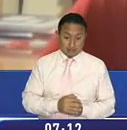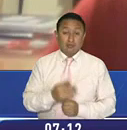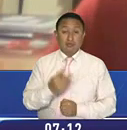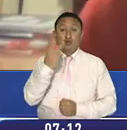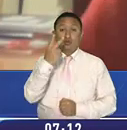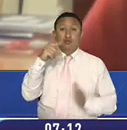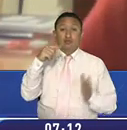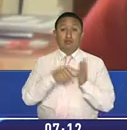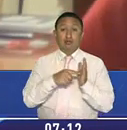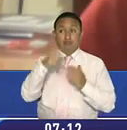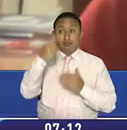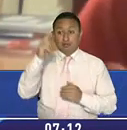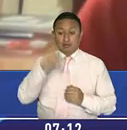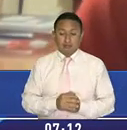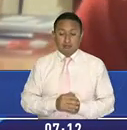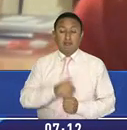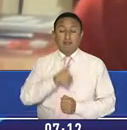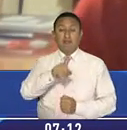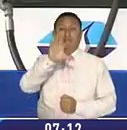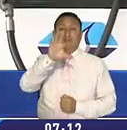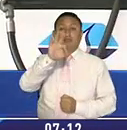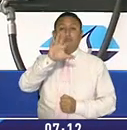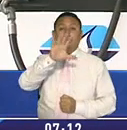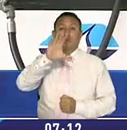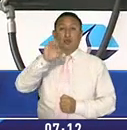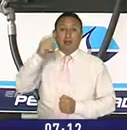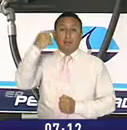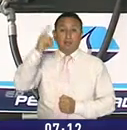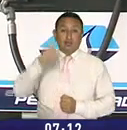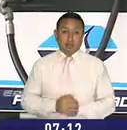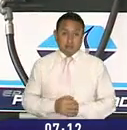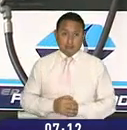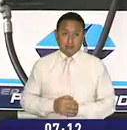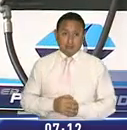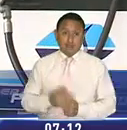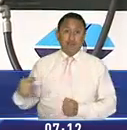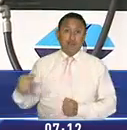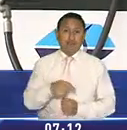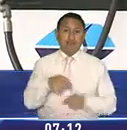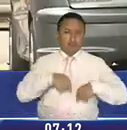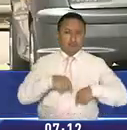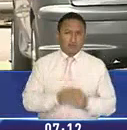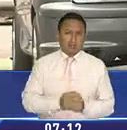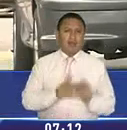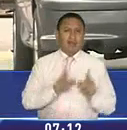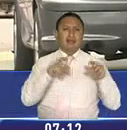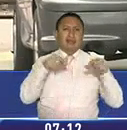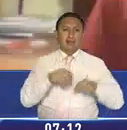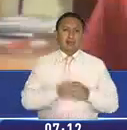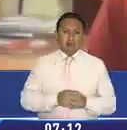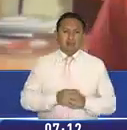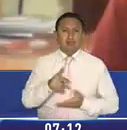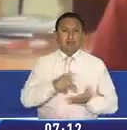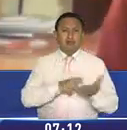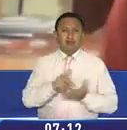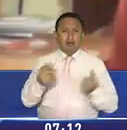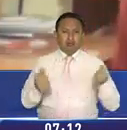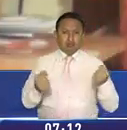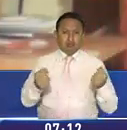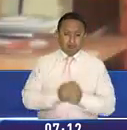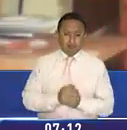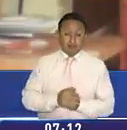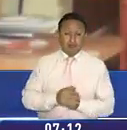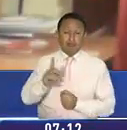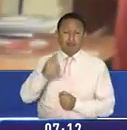sino 1,950 millones. A más de esto, piden que se considere el tema de los fletes. Hay estaciones de servicio